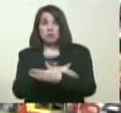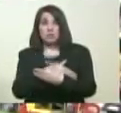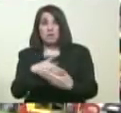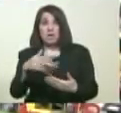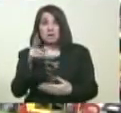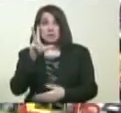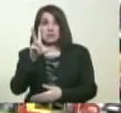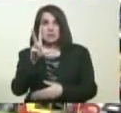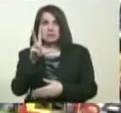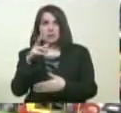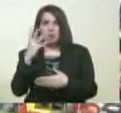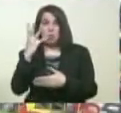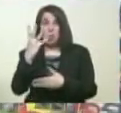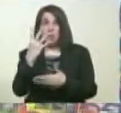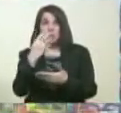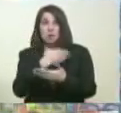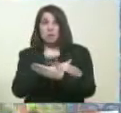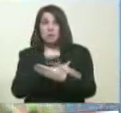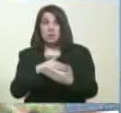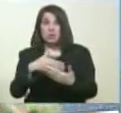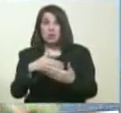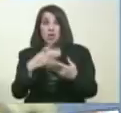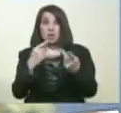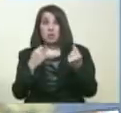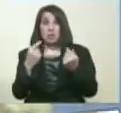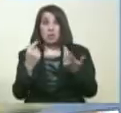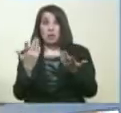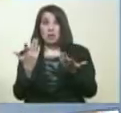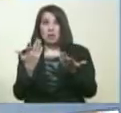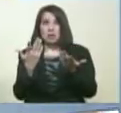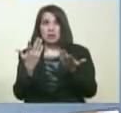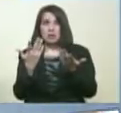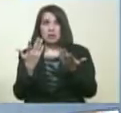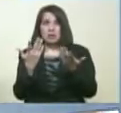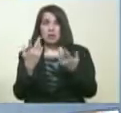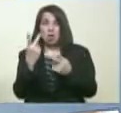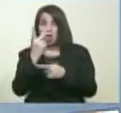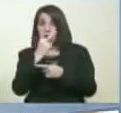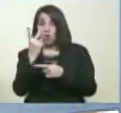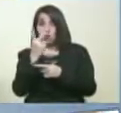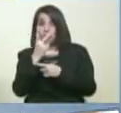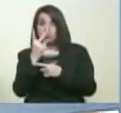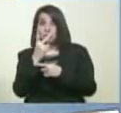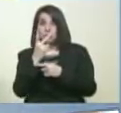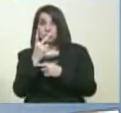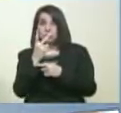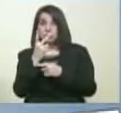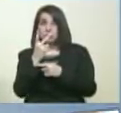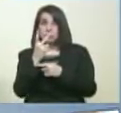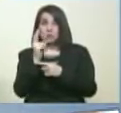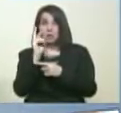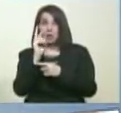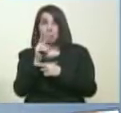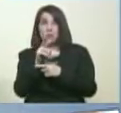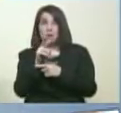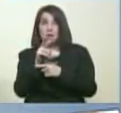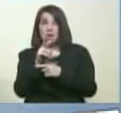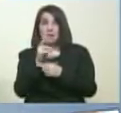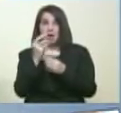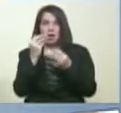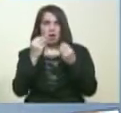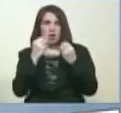3 millones de bolívares. 4 millones de bolívares. Son los 2 mercados. El mercado